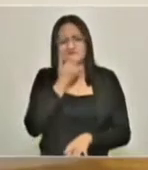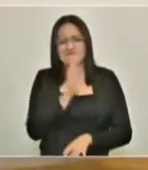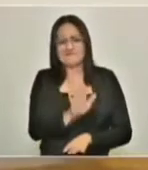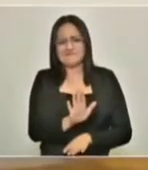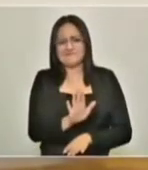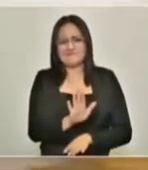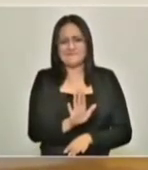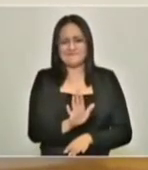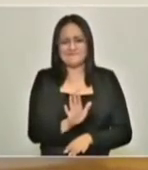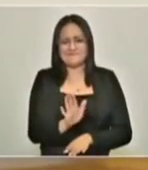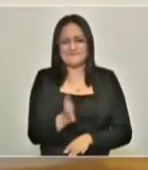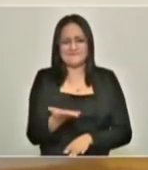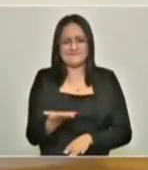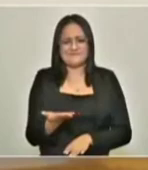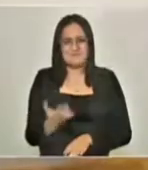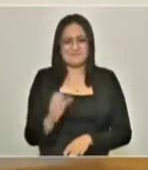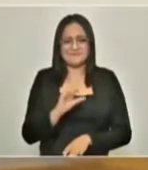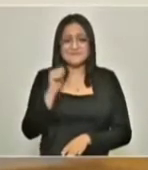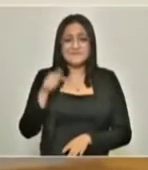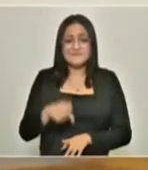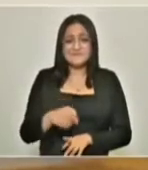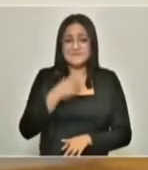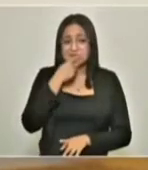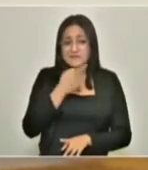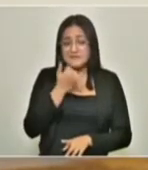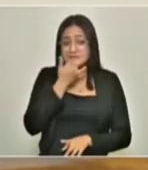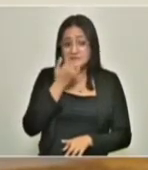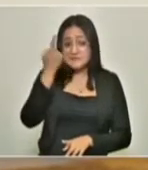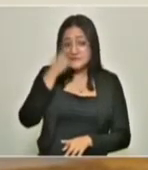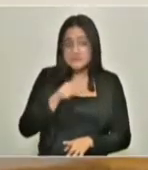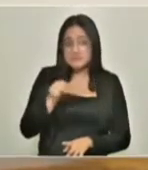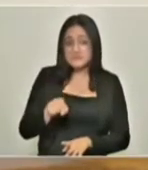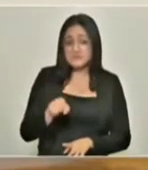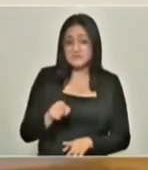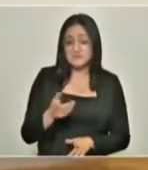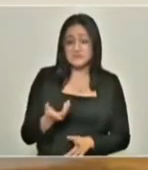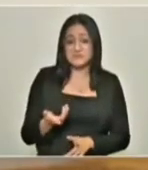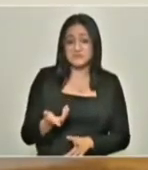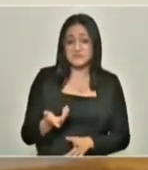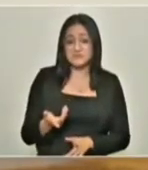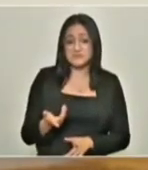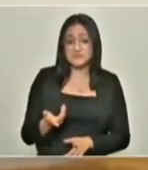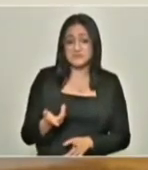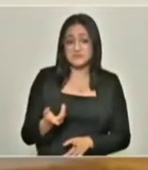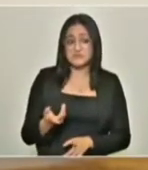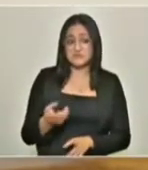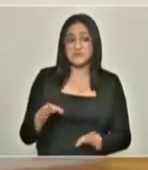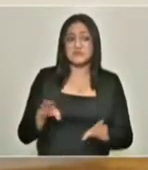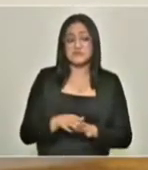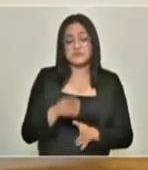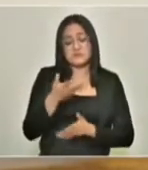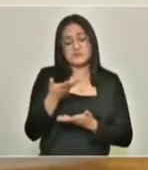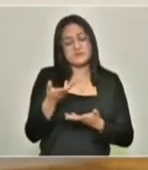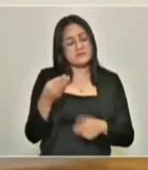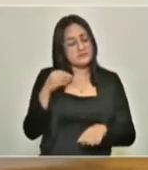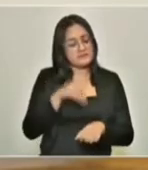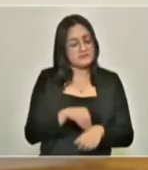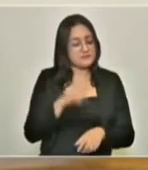es otra de esas declaraciones para inscribirlas en los bronces,